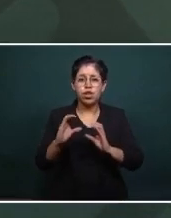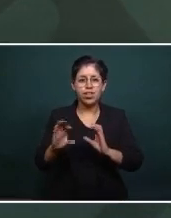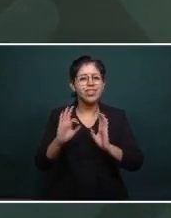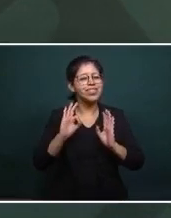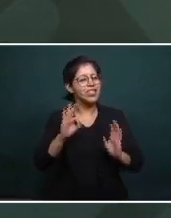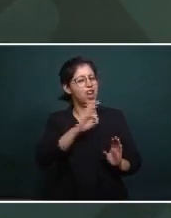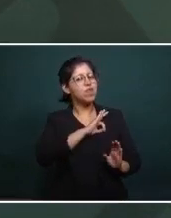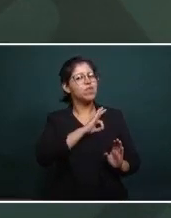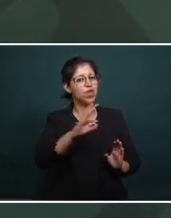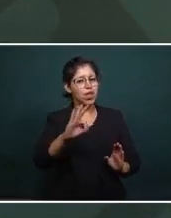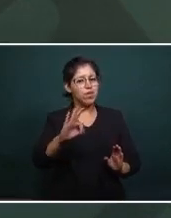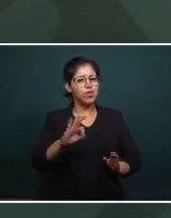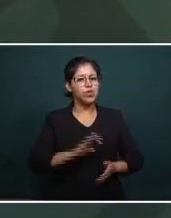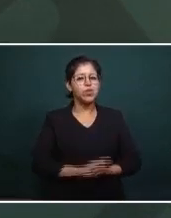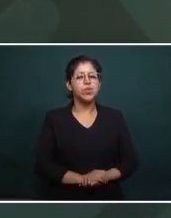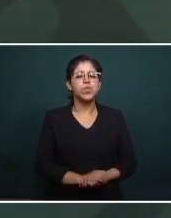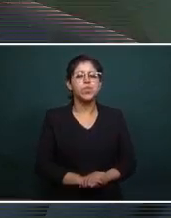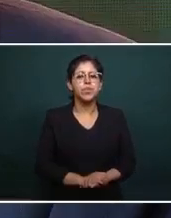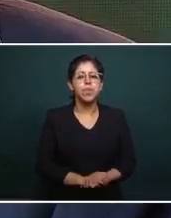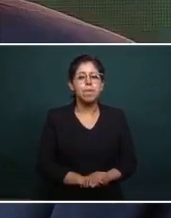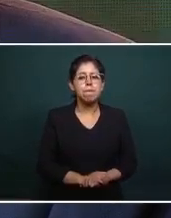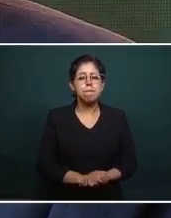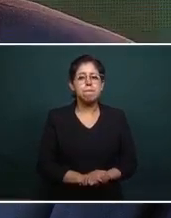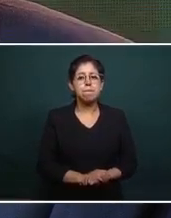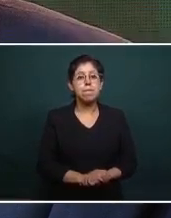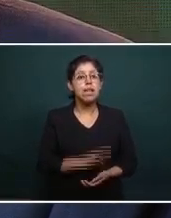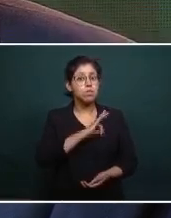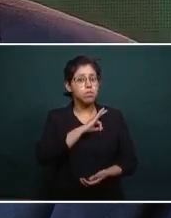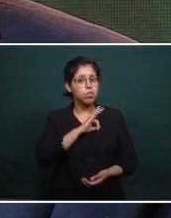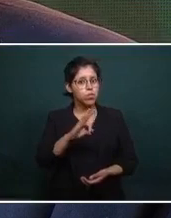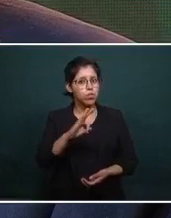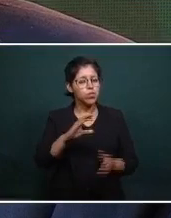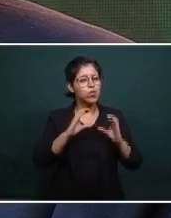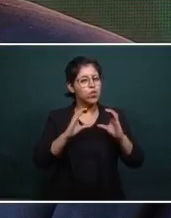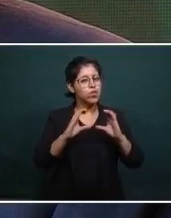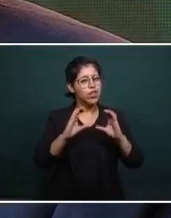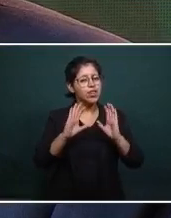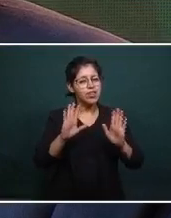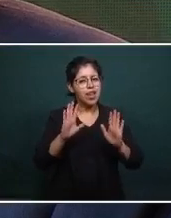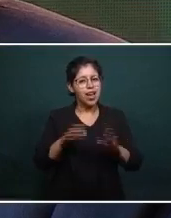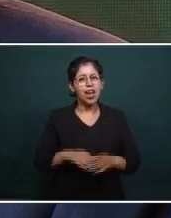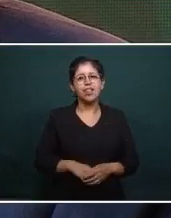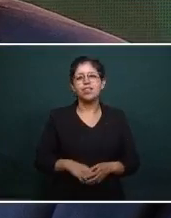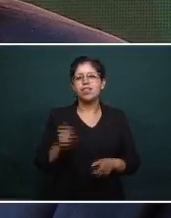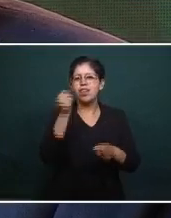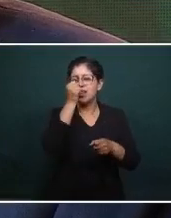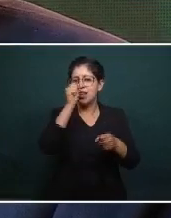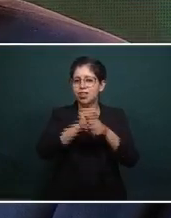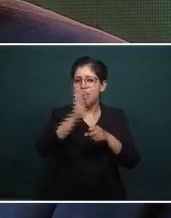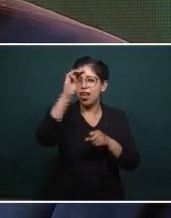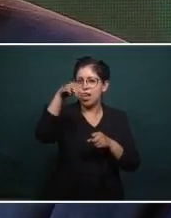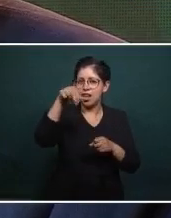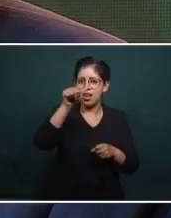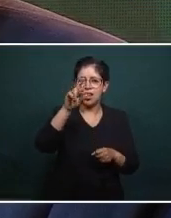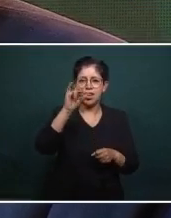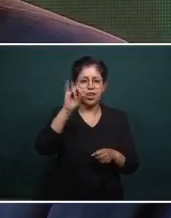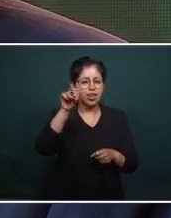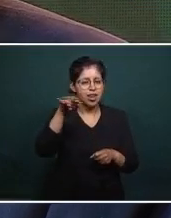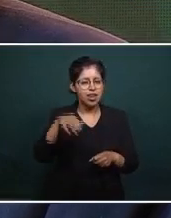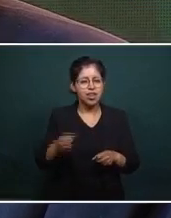tener la colaboración de elementos de la Secretaría de Marina y de la Secretaría de la